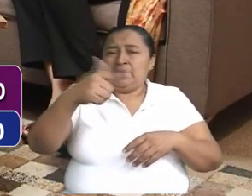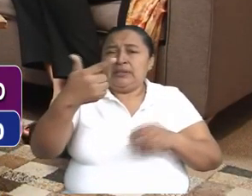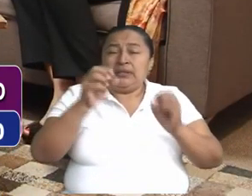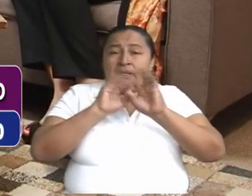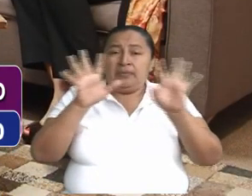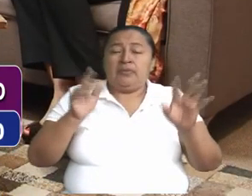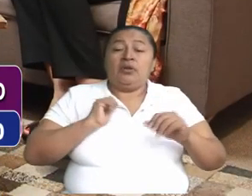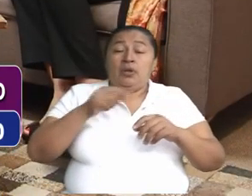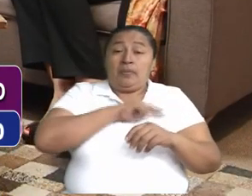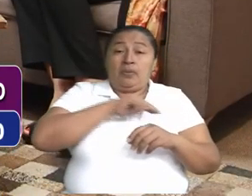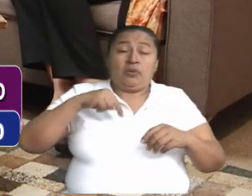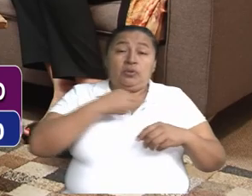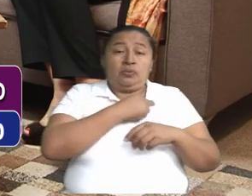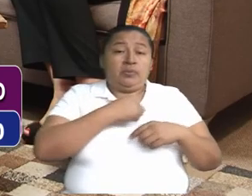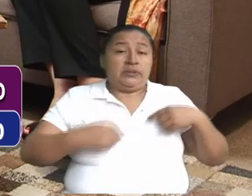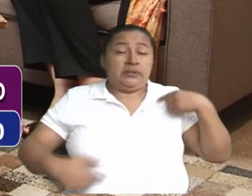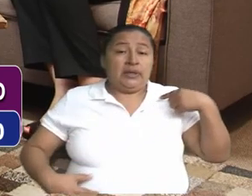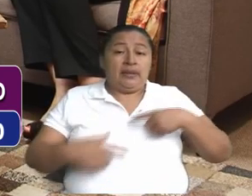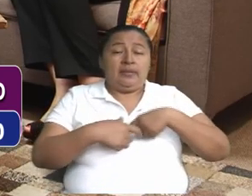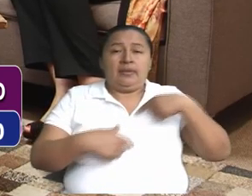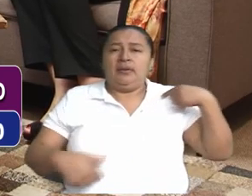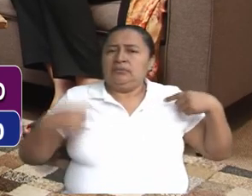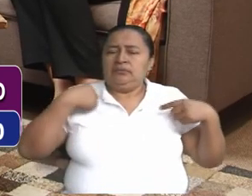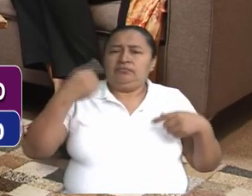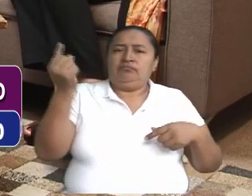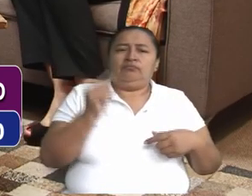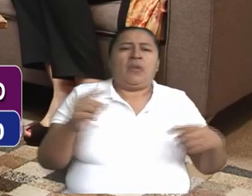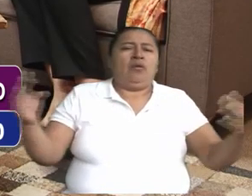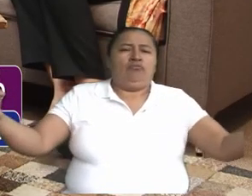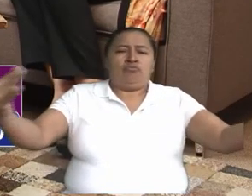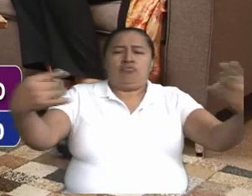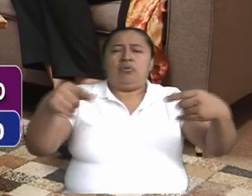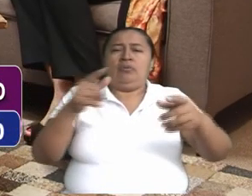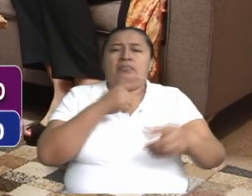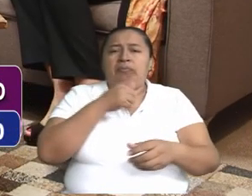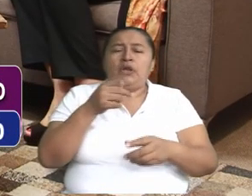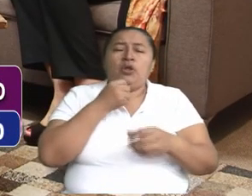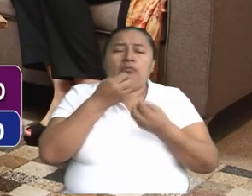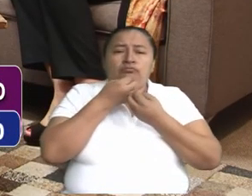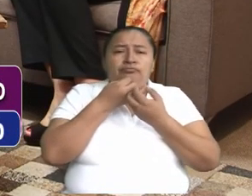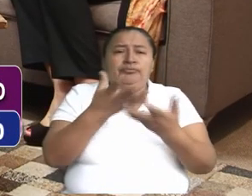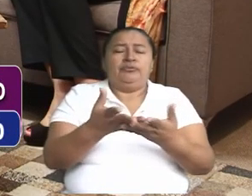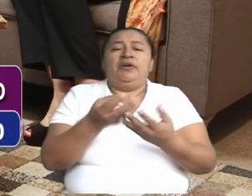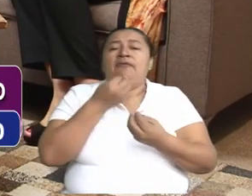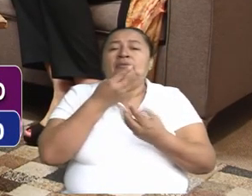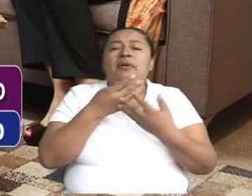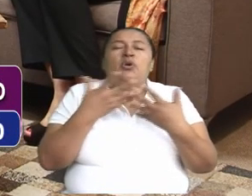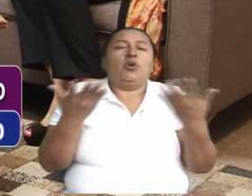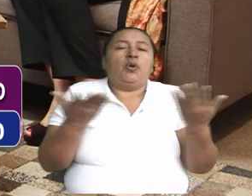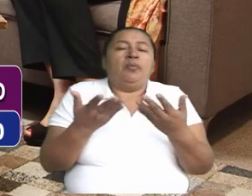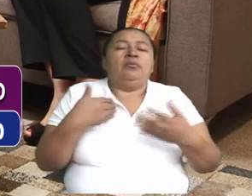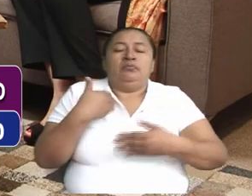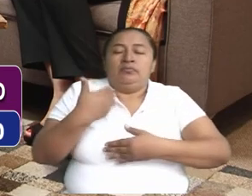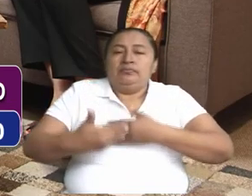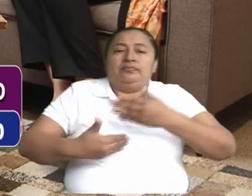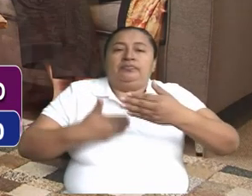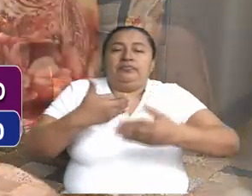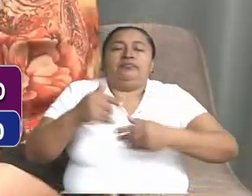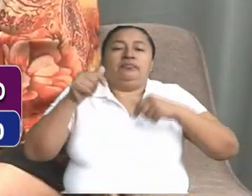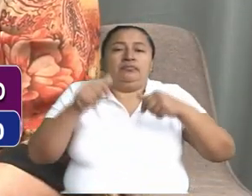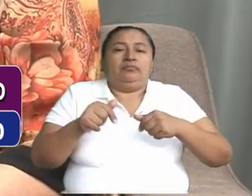nuestro presidente frente a todos los medios de comunicación informando sobre los avances